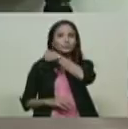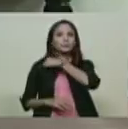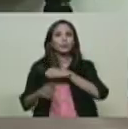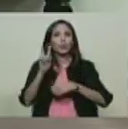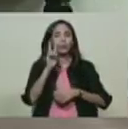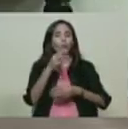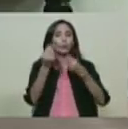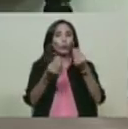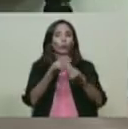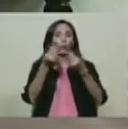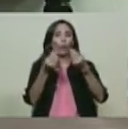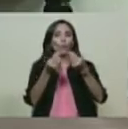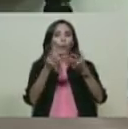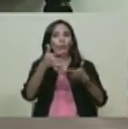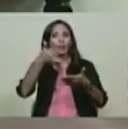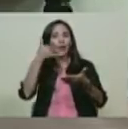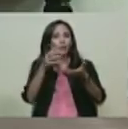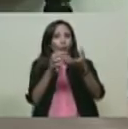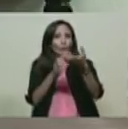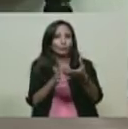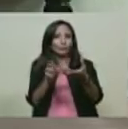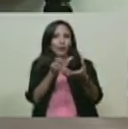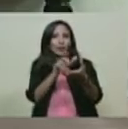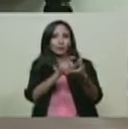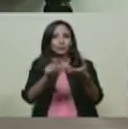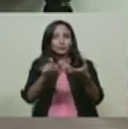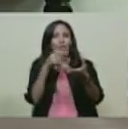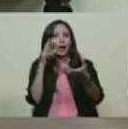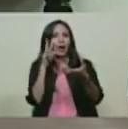Aquí está la aplicación BQR, mira, está leyendo,